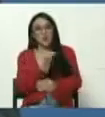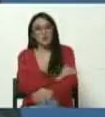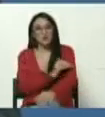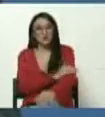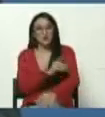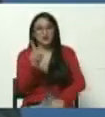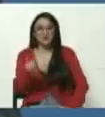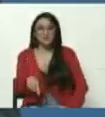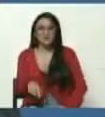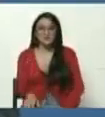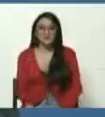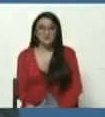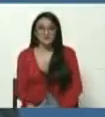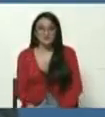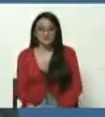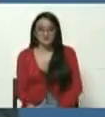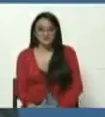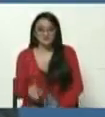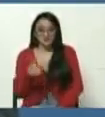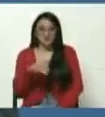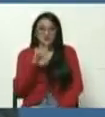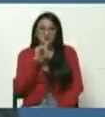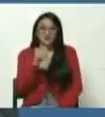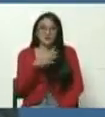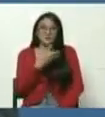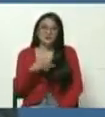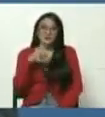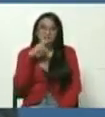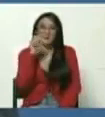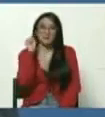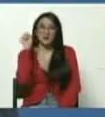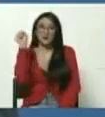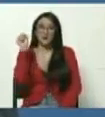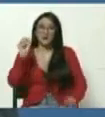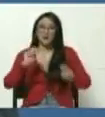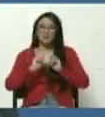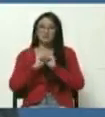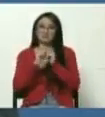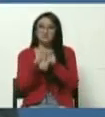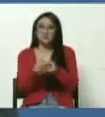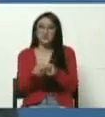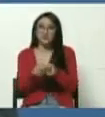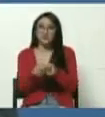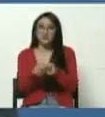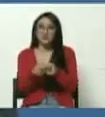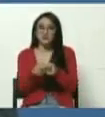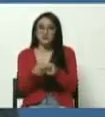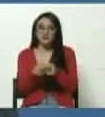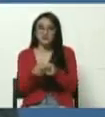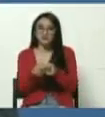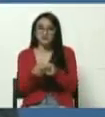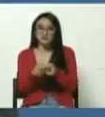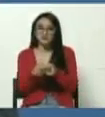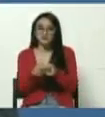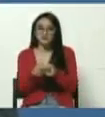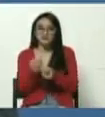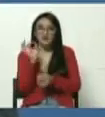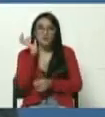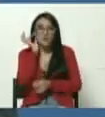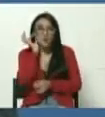Por lo tanto, también quiero informar que el presidente Nicolás Maduro ha designado una extraordinaria